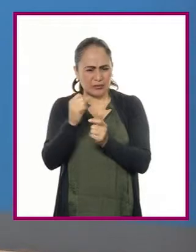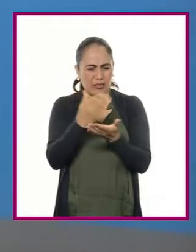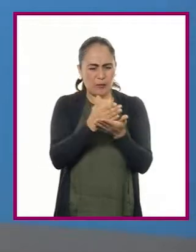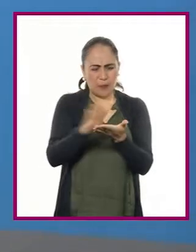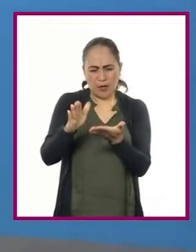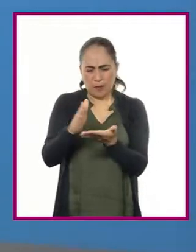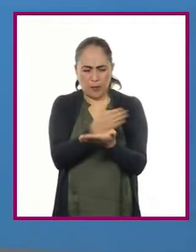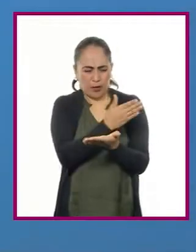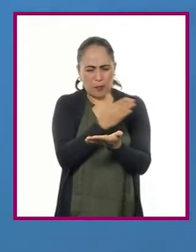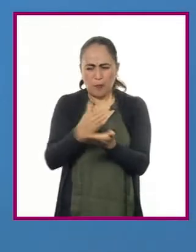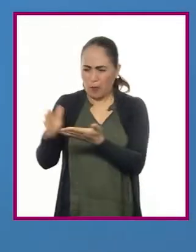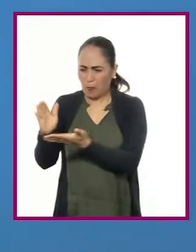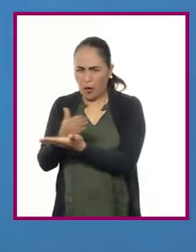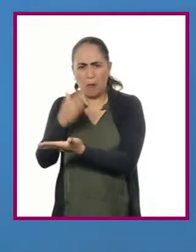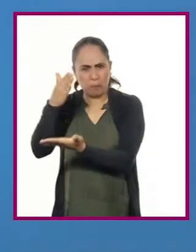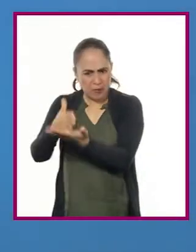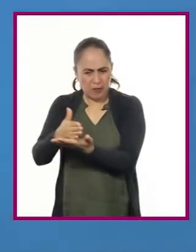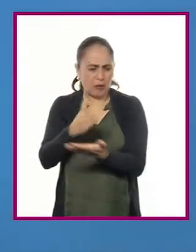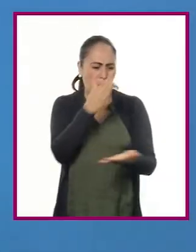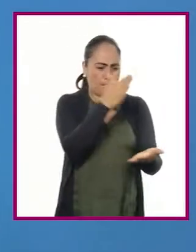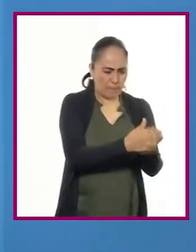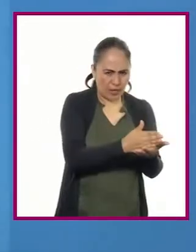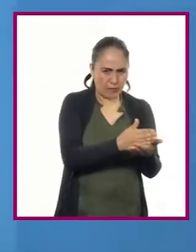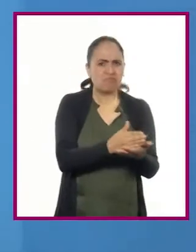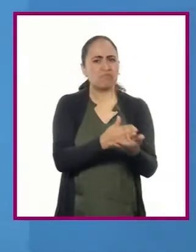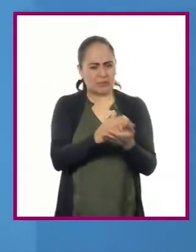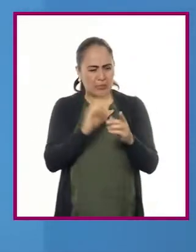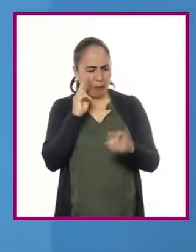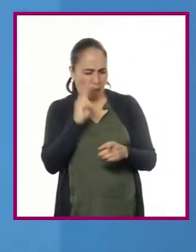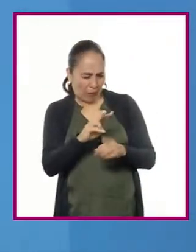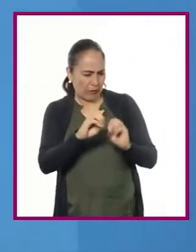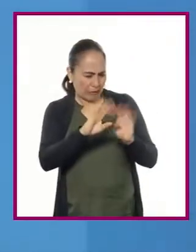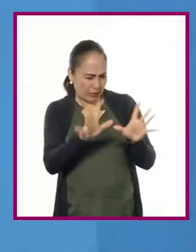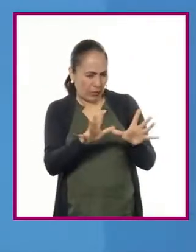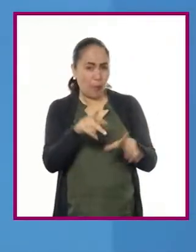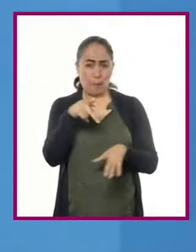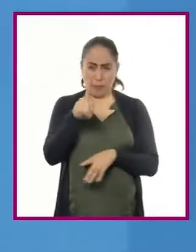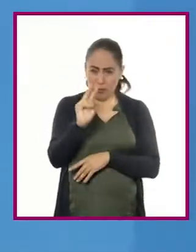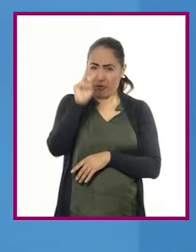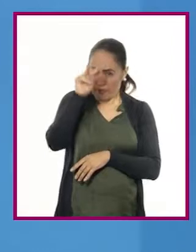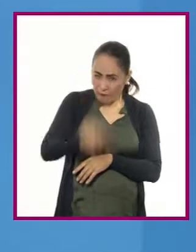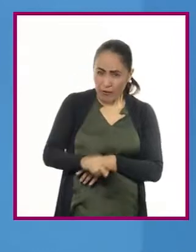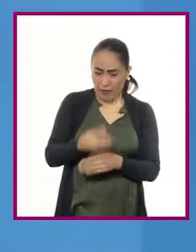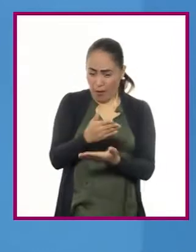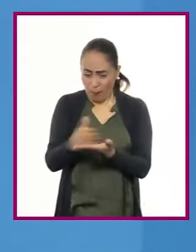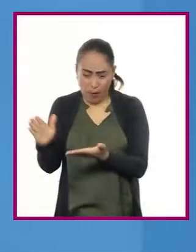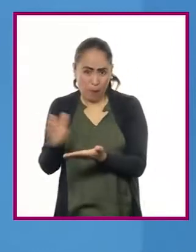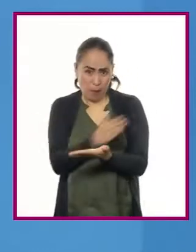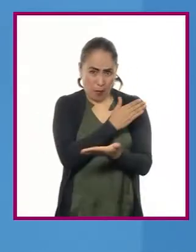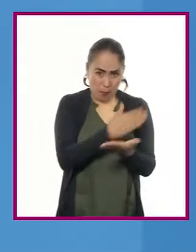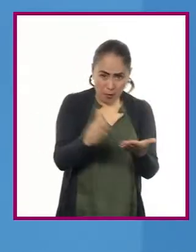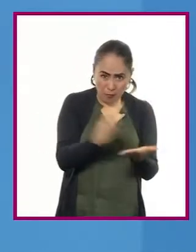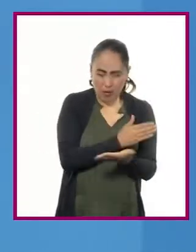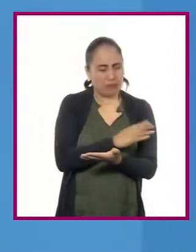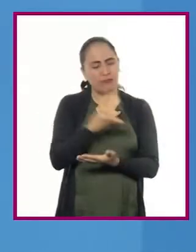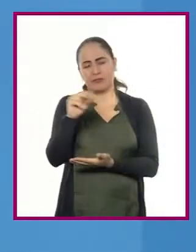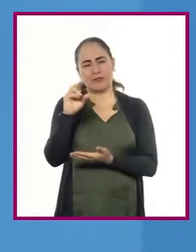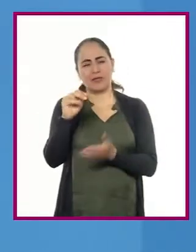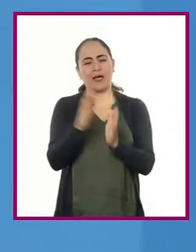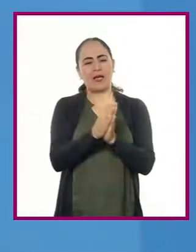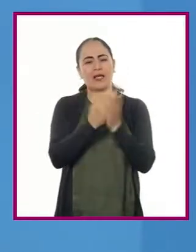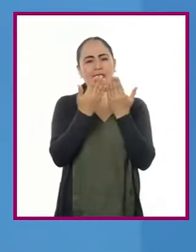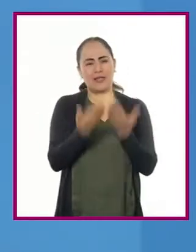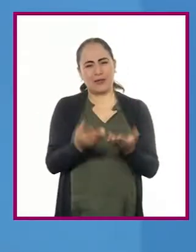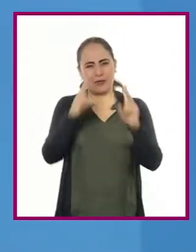etnias estaban muy bien definidos. Sin embargo, la realidad era muy diferente, como podemos leer en el libro